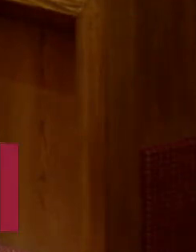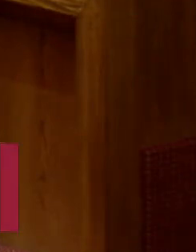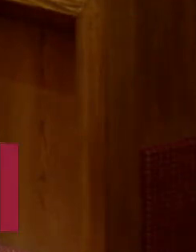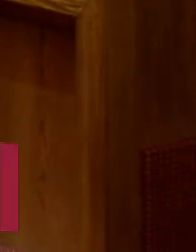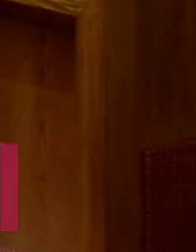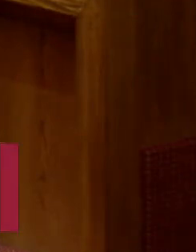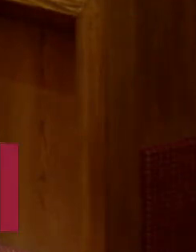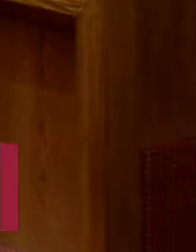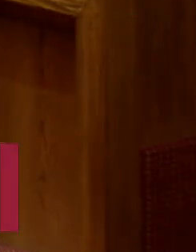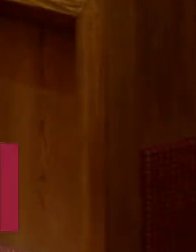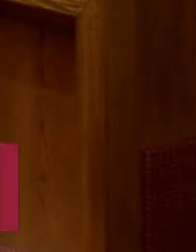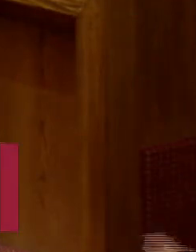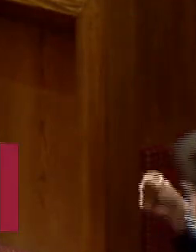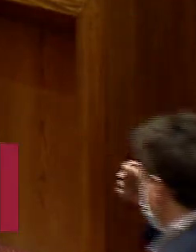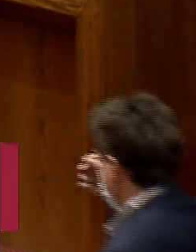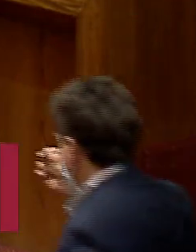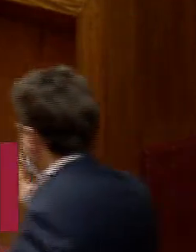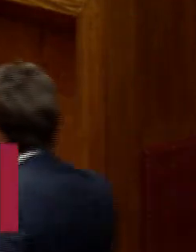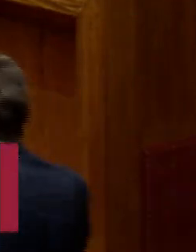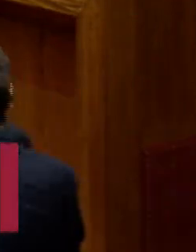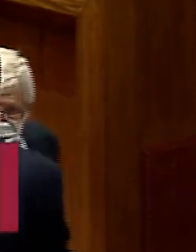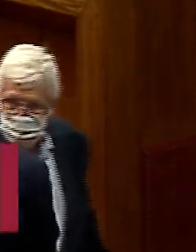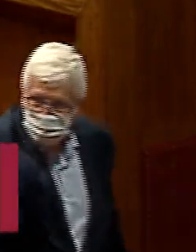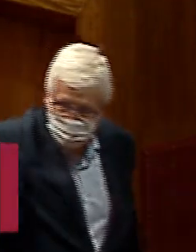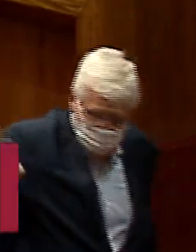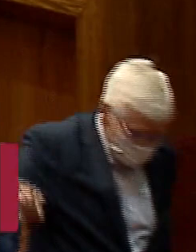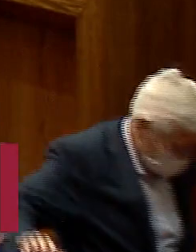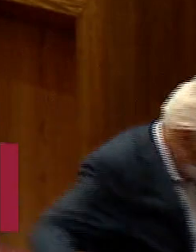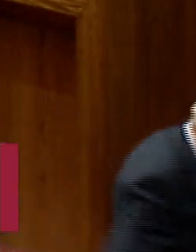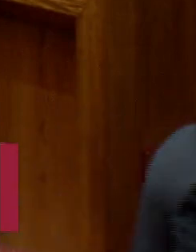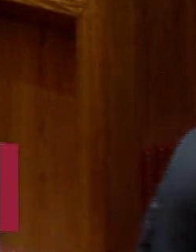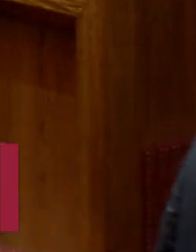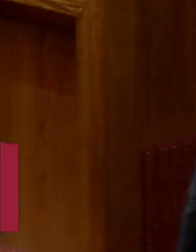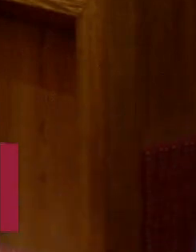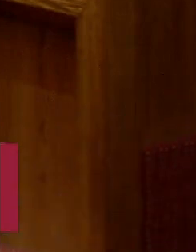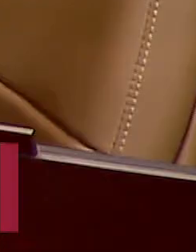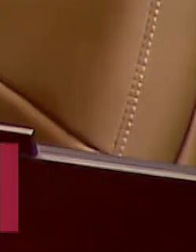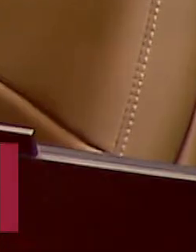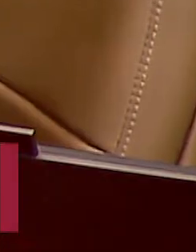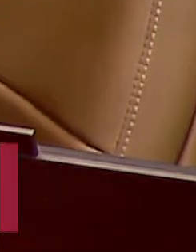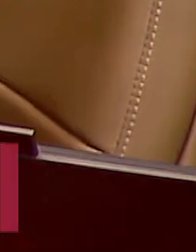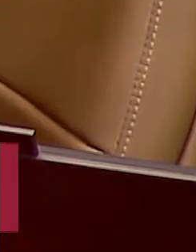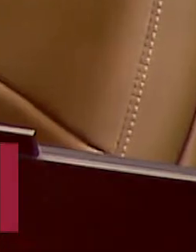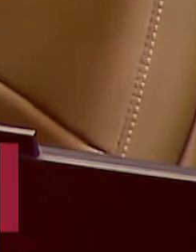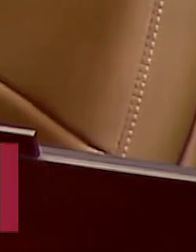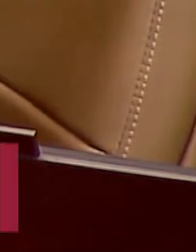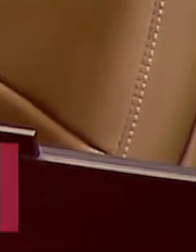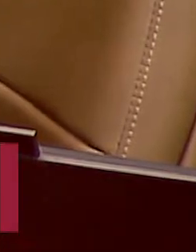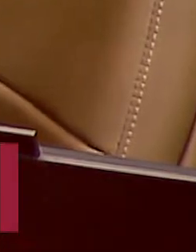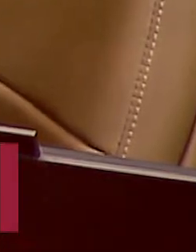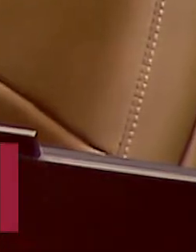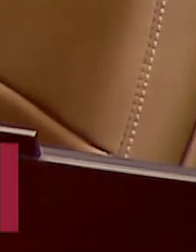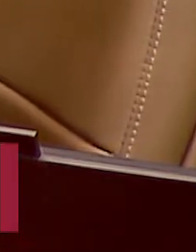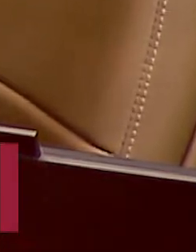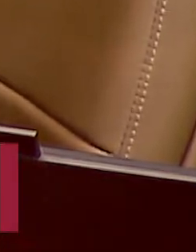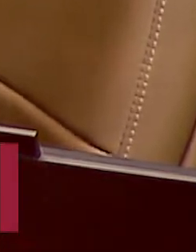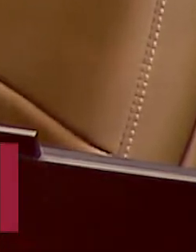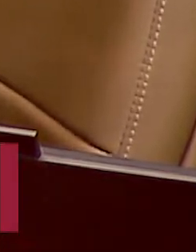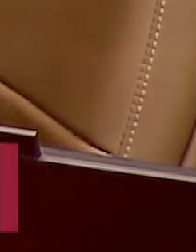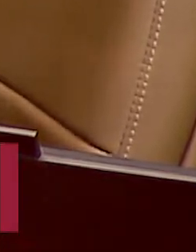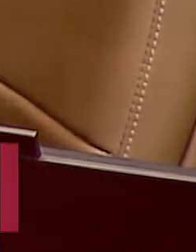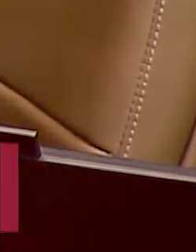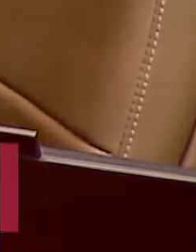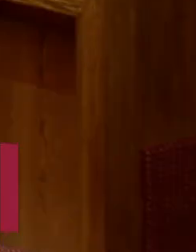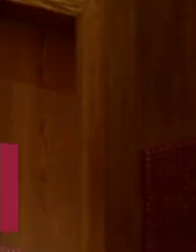De reglamento, solo para saber si el gobierno puede responder las consultas que le hice en mi intervención, si es